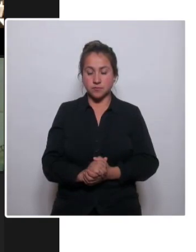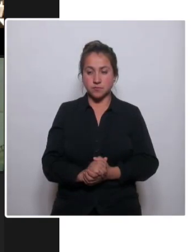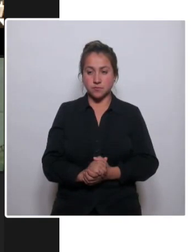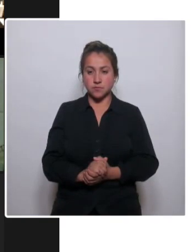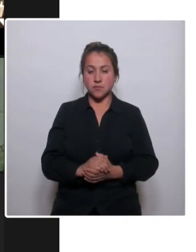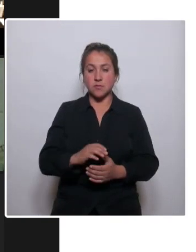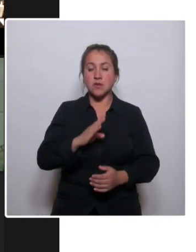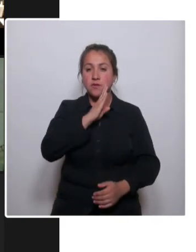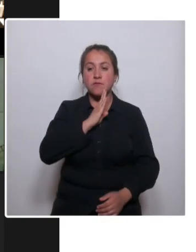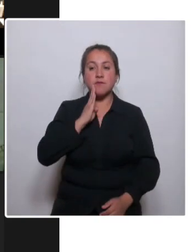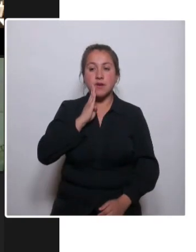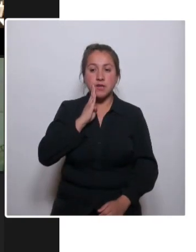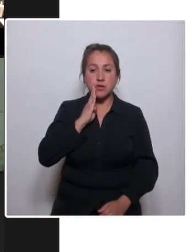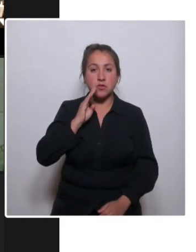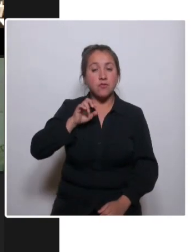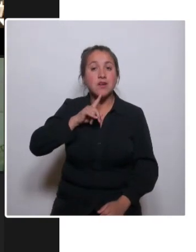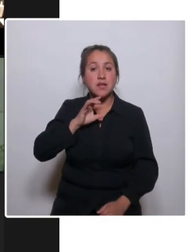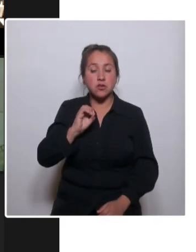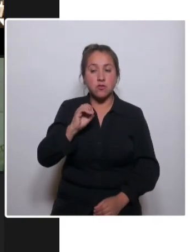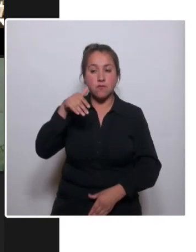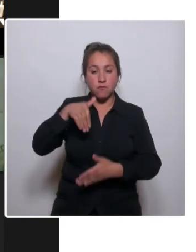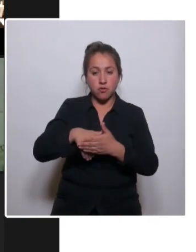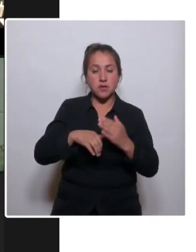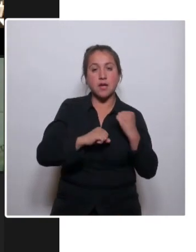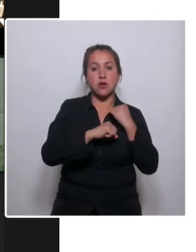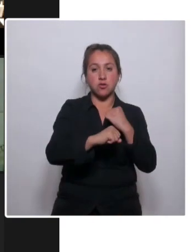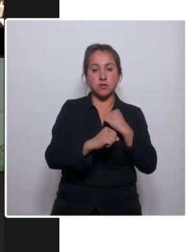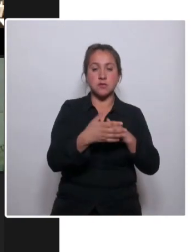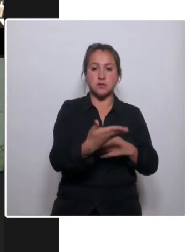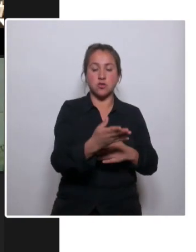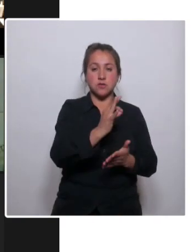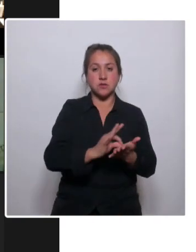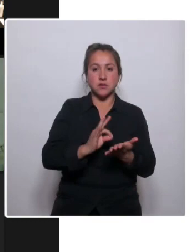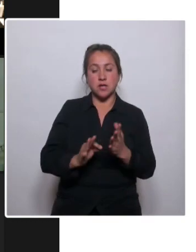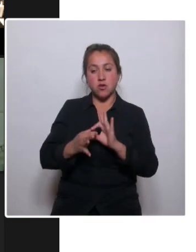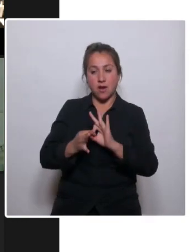Rechazo. Benito Baranda, ¿cómo vota? En contra, señor secretario, gracias.